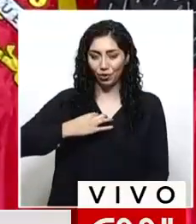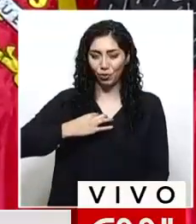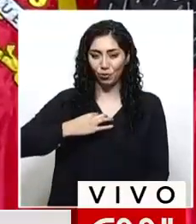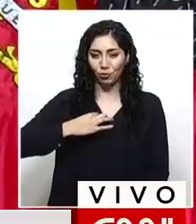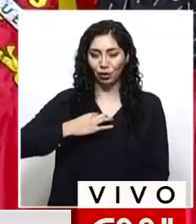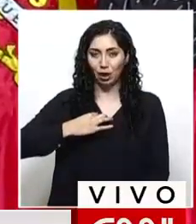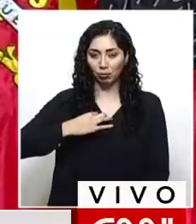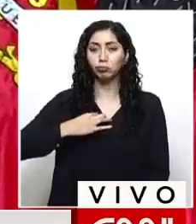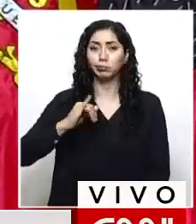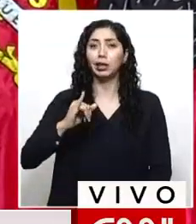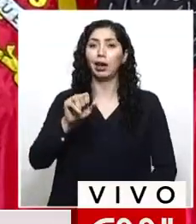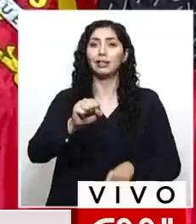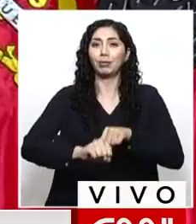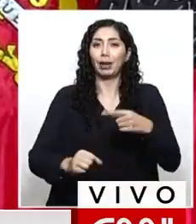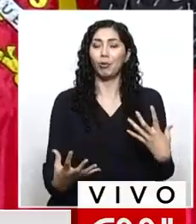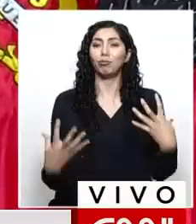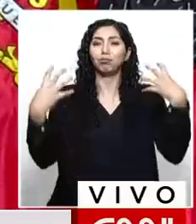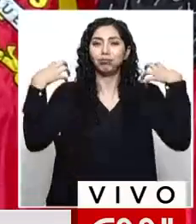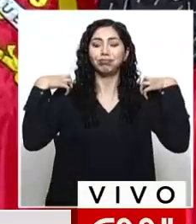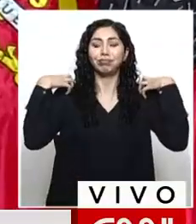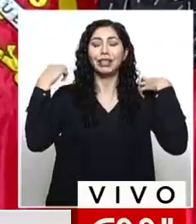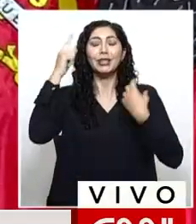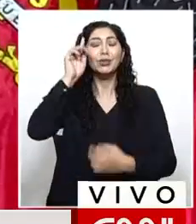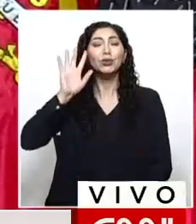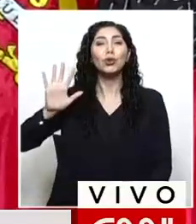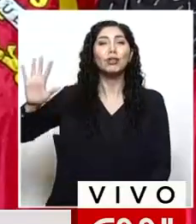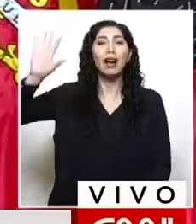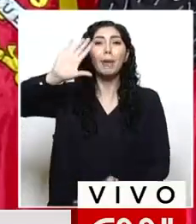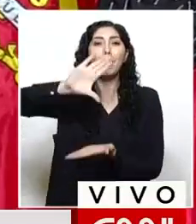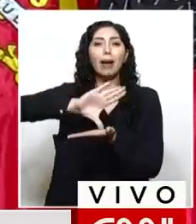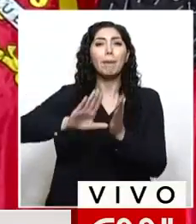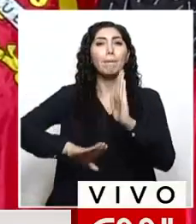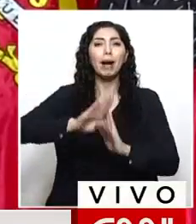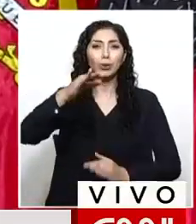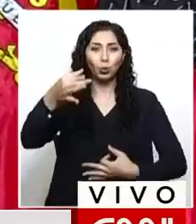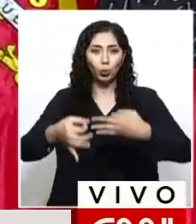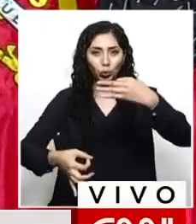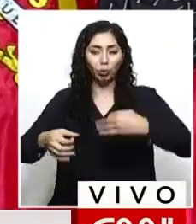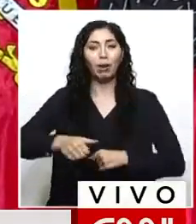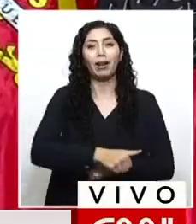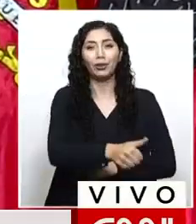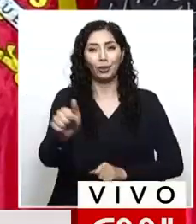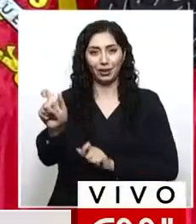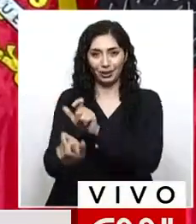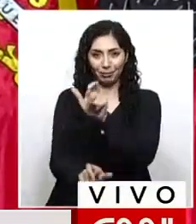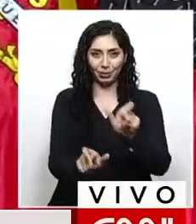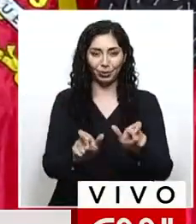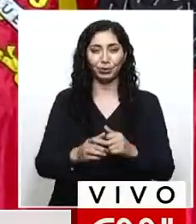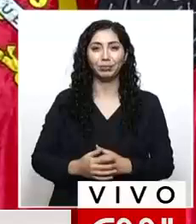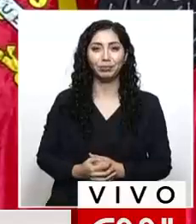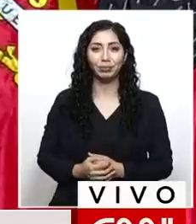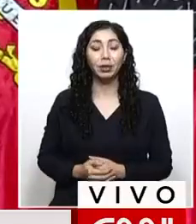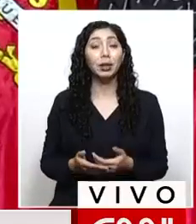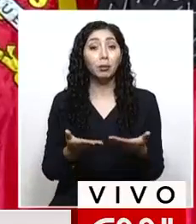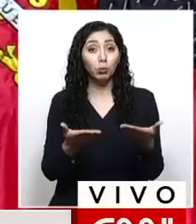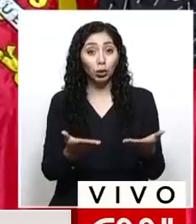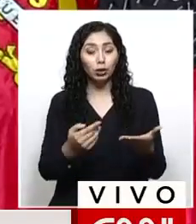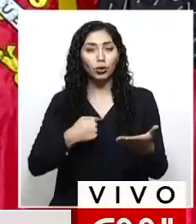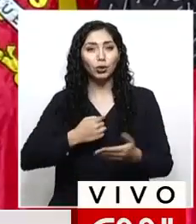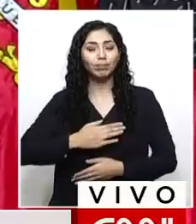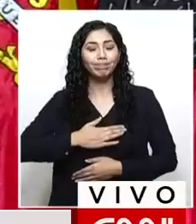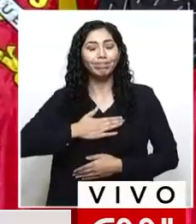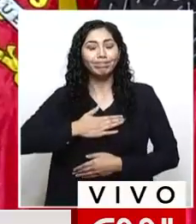mandato de soñar con un país más justo para todas y todos. Por ello, me siento